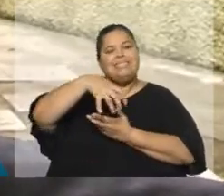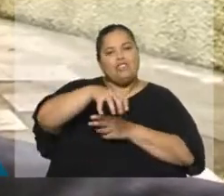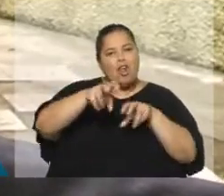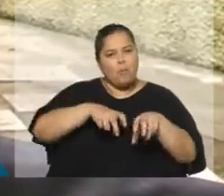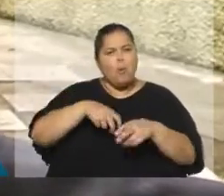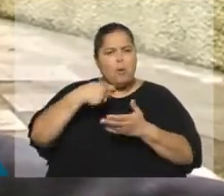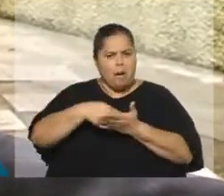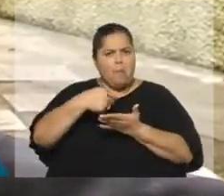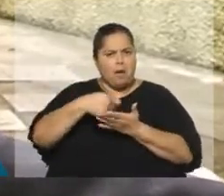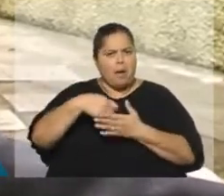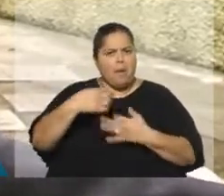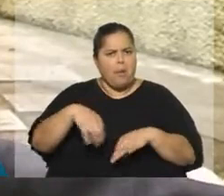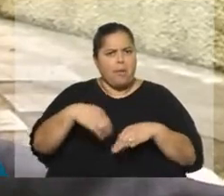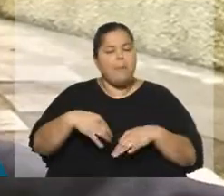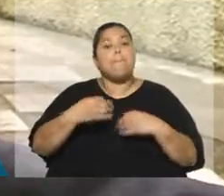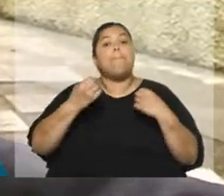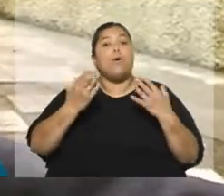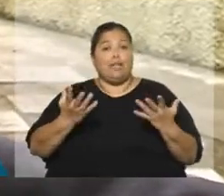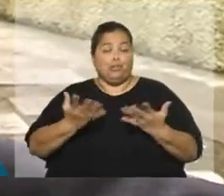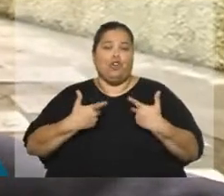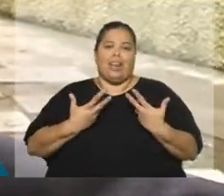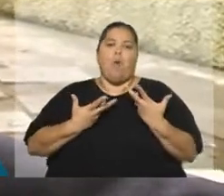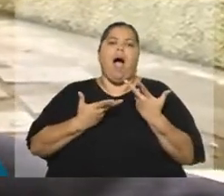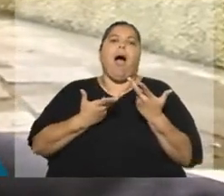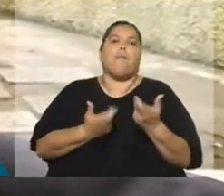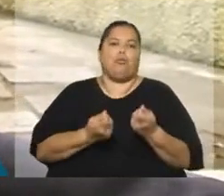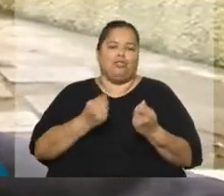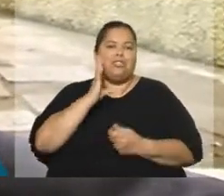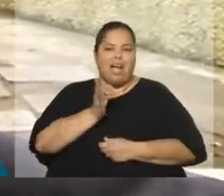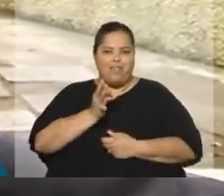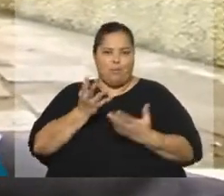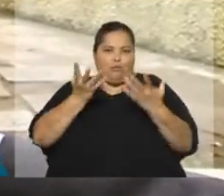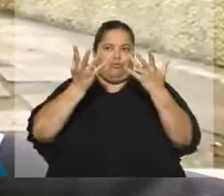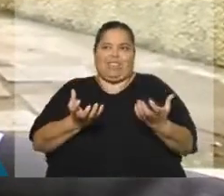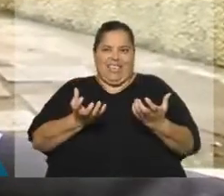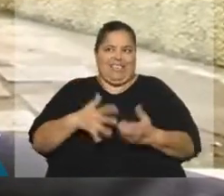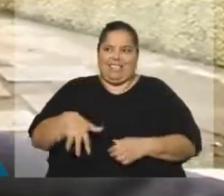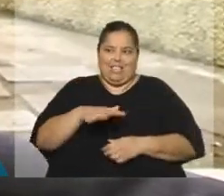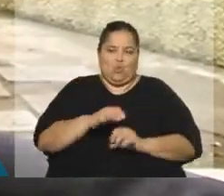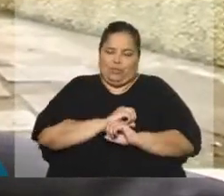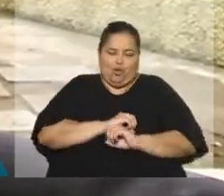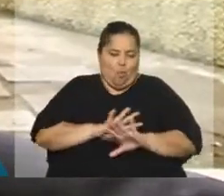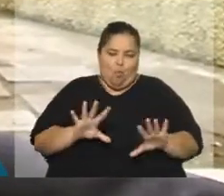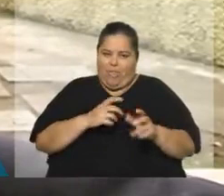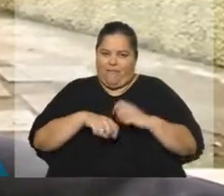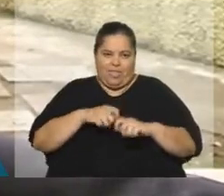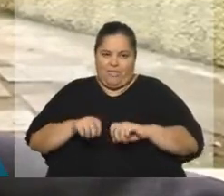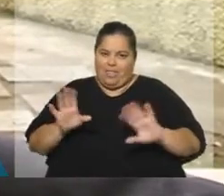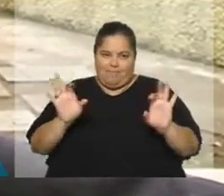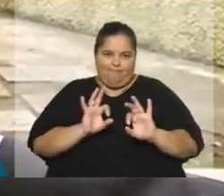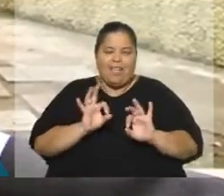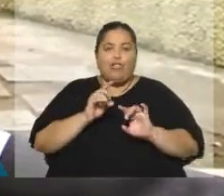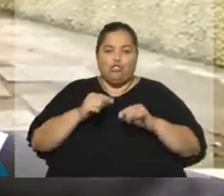creemos, justamente estamos tratando de ayudar a que no se deteriore en ese sentido, como la principal medida que hemos tomado, que es la de prorrogar todos los